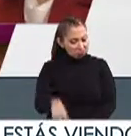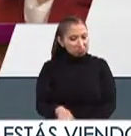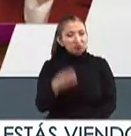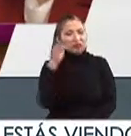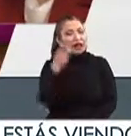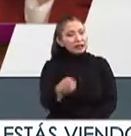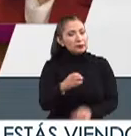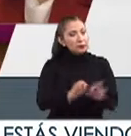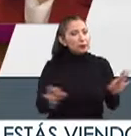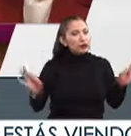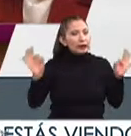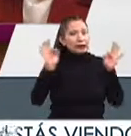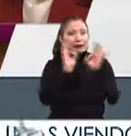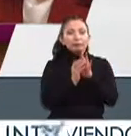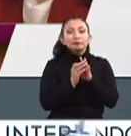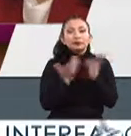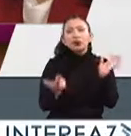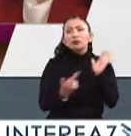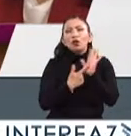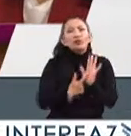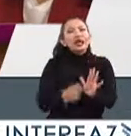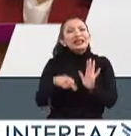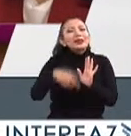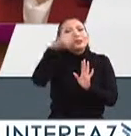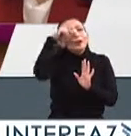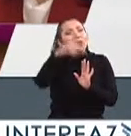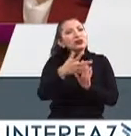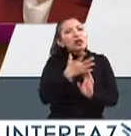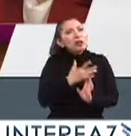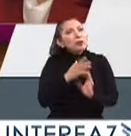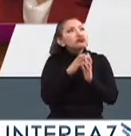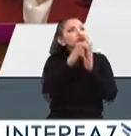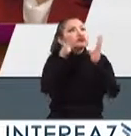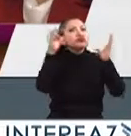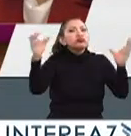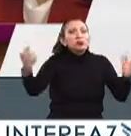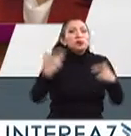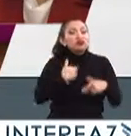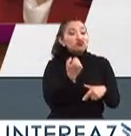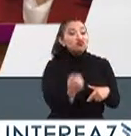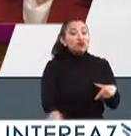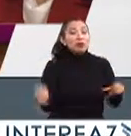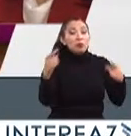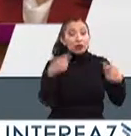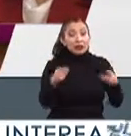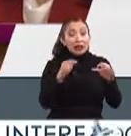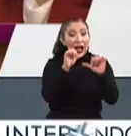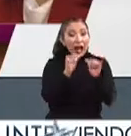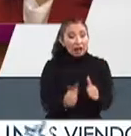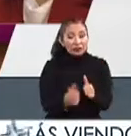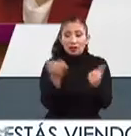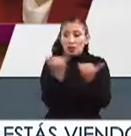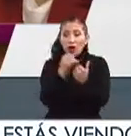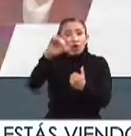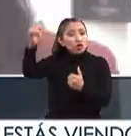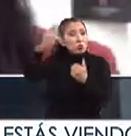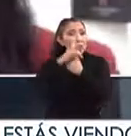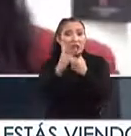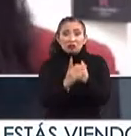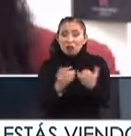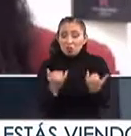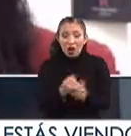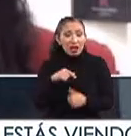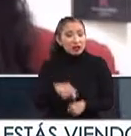Exactamente, eso es súper importante. Y mostrar que en México tenemos tan grandes exponentes de la música y del arte como en todos los demás